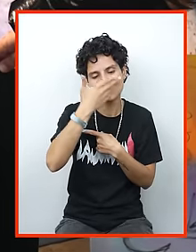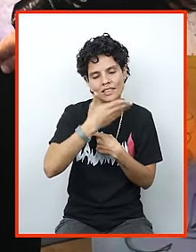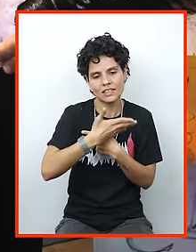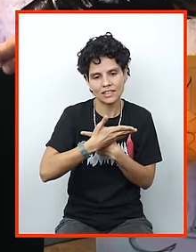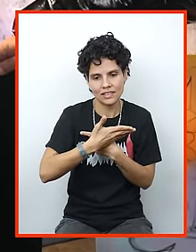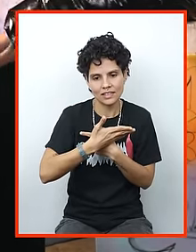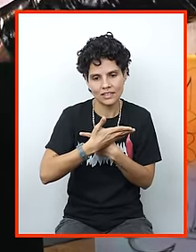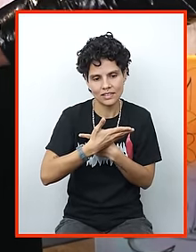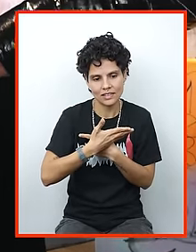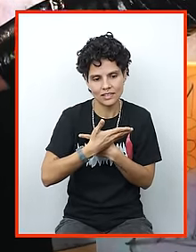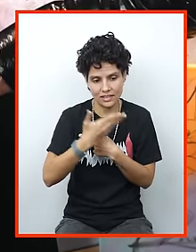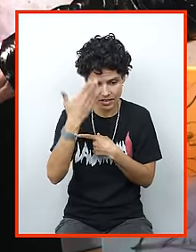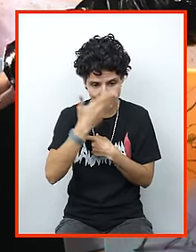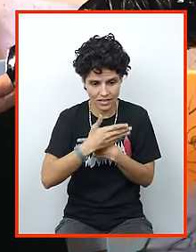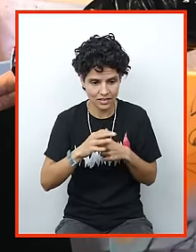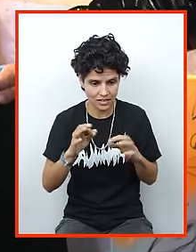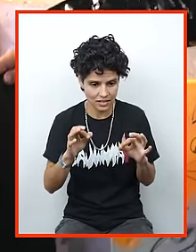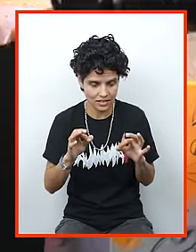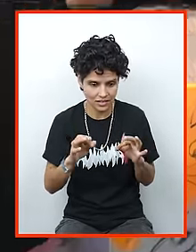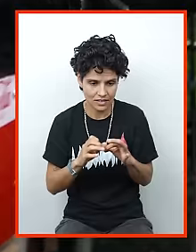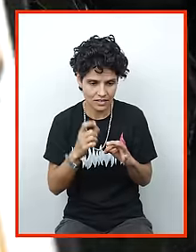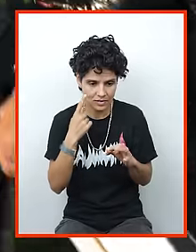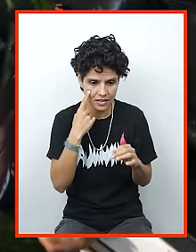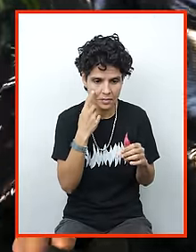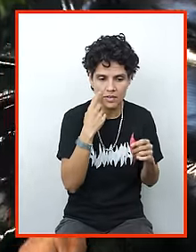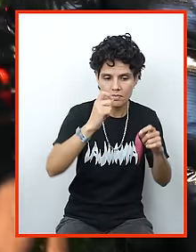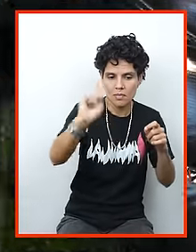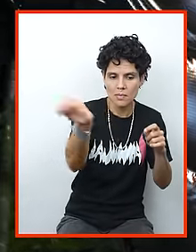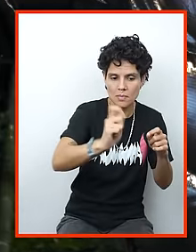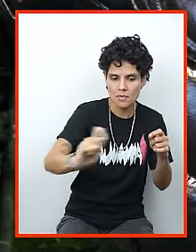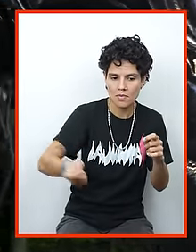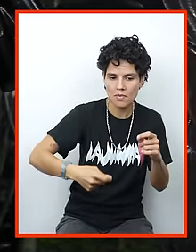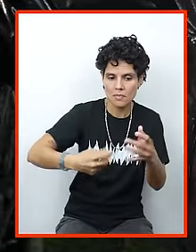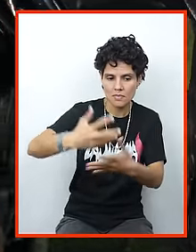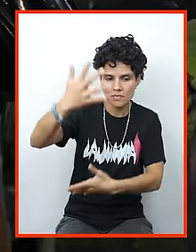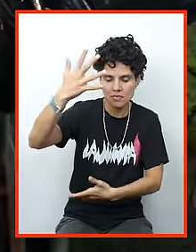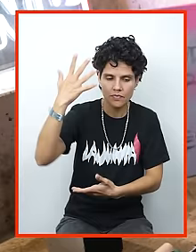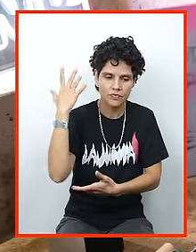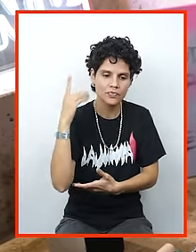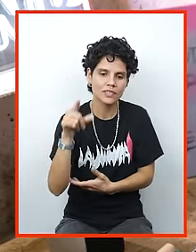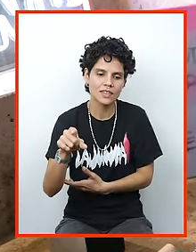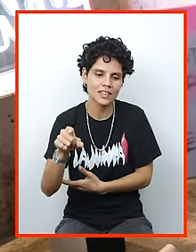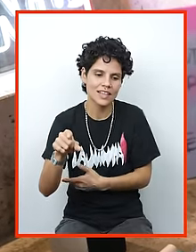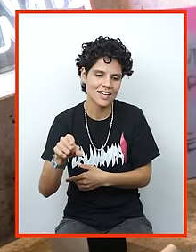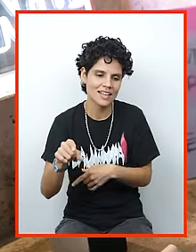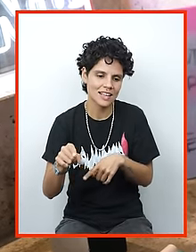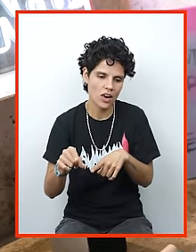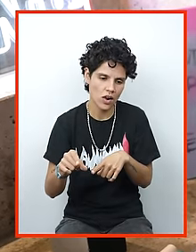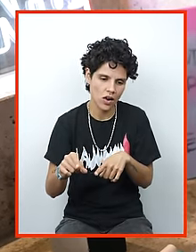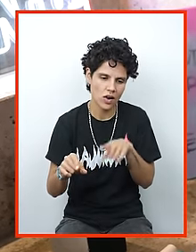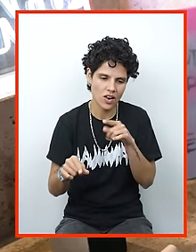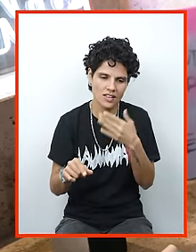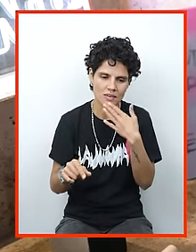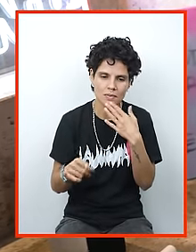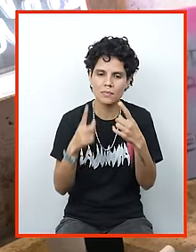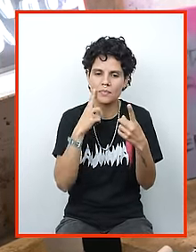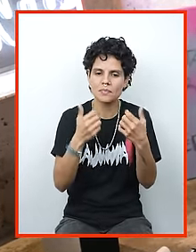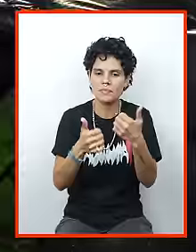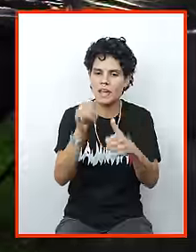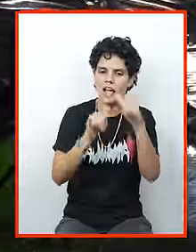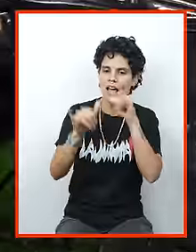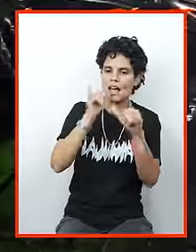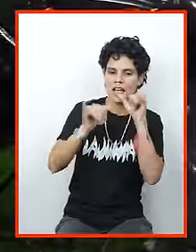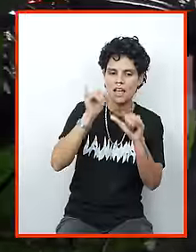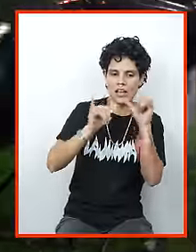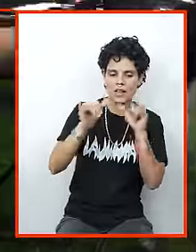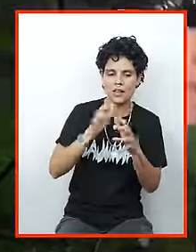Tiago. Tiago es bueno, Tiago, ¿no? Diga bueno. Sí, sí tenía sus dotes artísticos. ¿Y este es de? Pollo Castillo. Pollo Castillo, que es tu capítulo preferido. Sí, cuando se empiezan